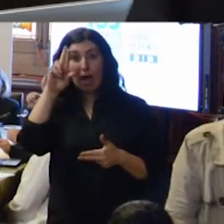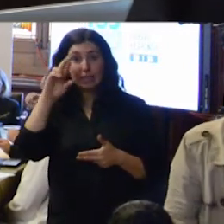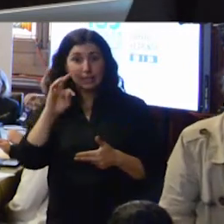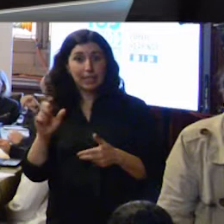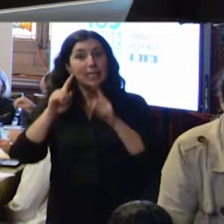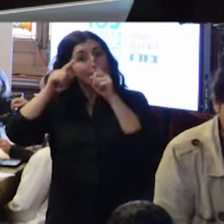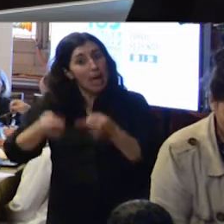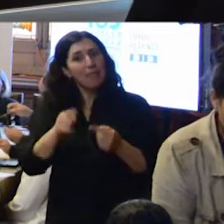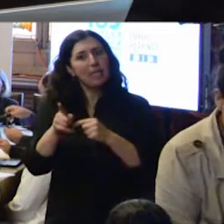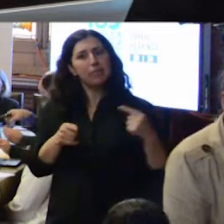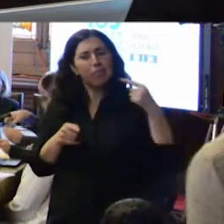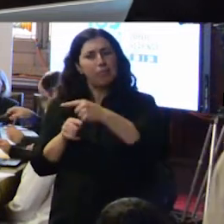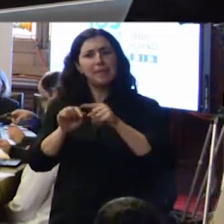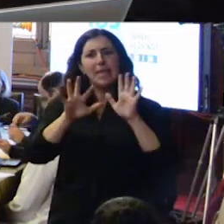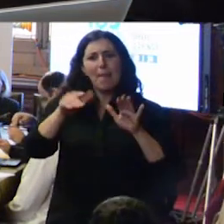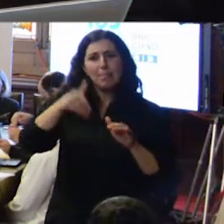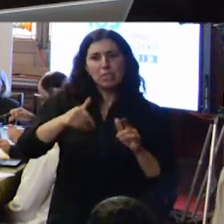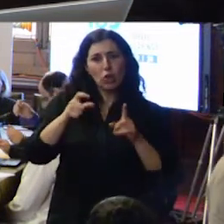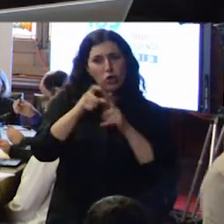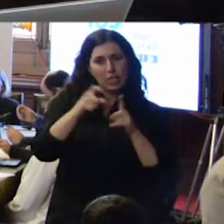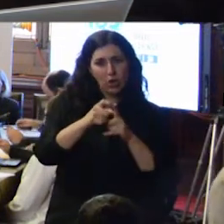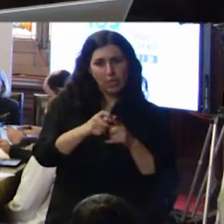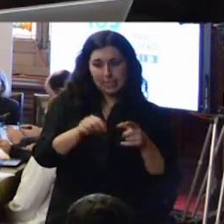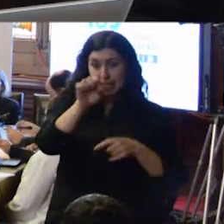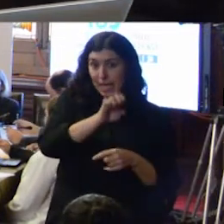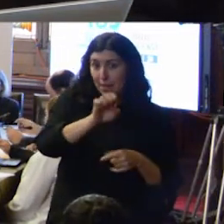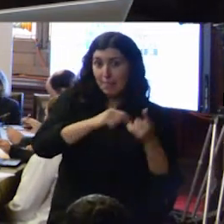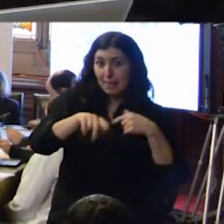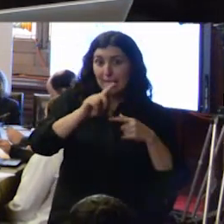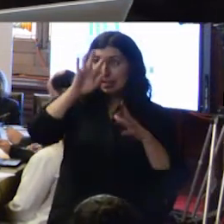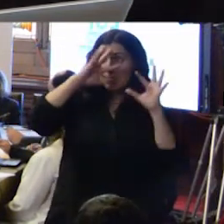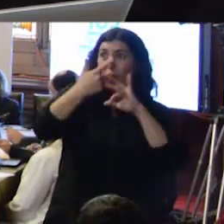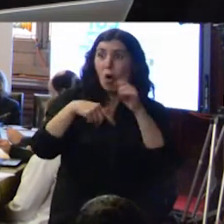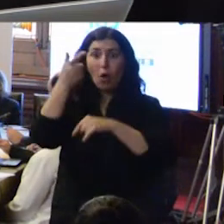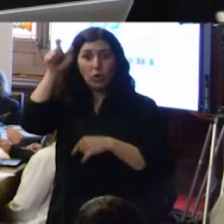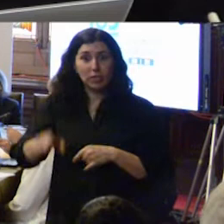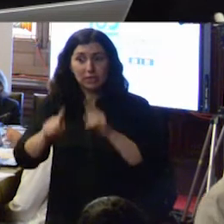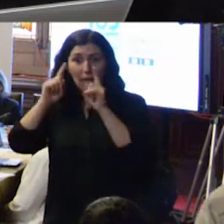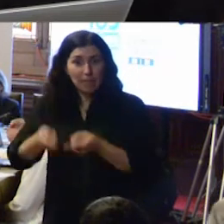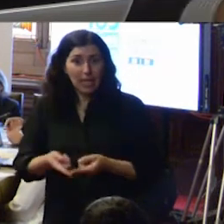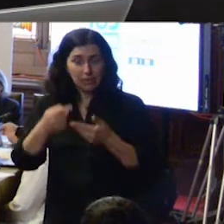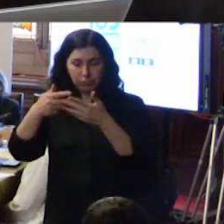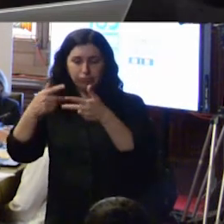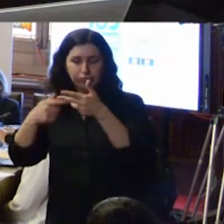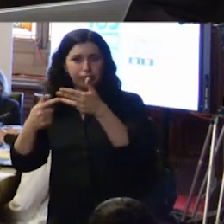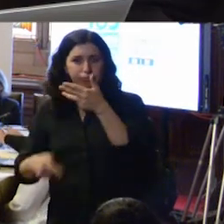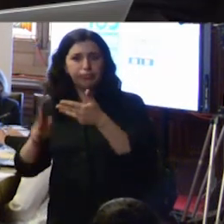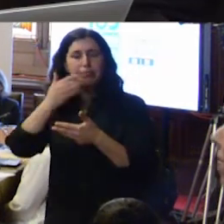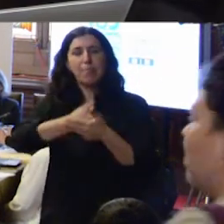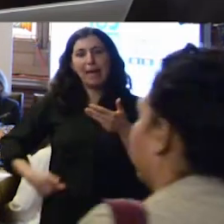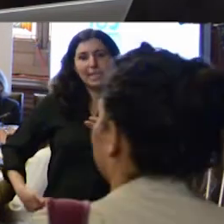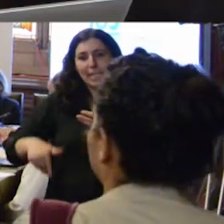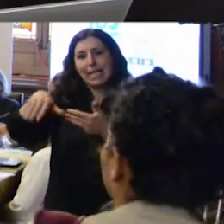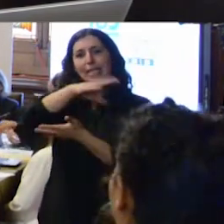10 millones de dólares. La Asociación Ambiental de Residentes de Coco del Mar, demandada por 5 millones de dólares. La presidenta de la Red Urbana Ciudadana, demandada